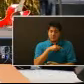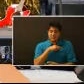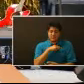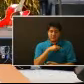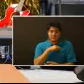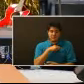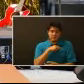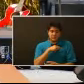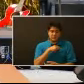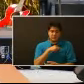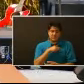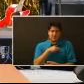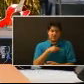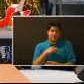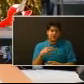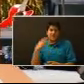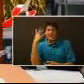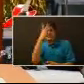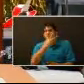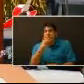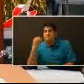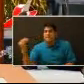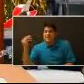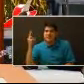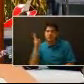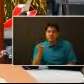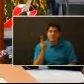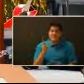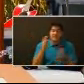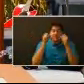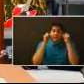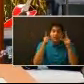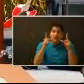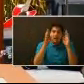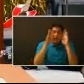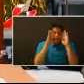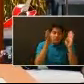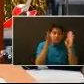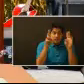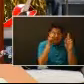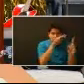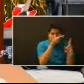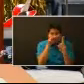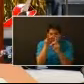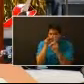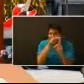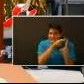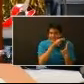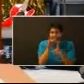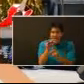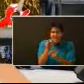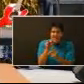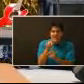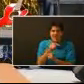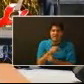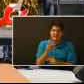sentidos espirituales puedan estar alertas, que puedan estar pendientes, que puedan